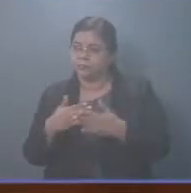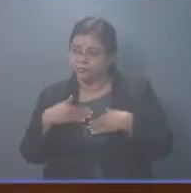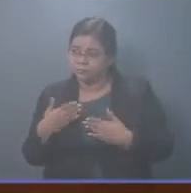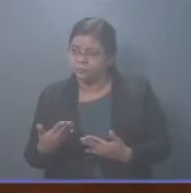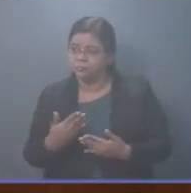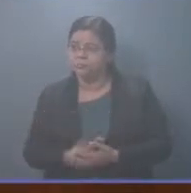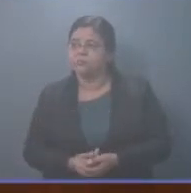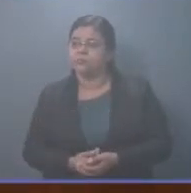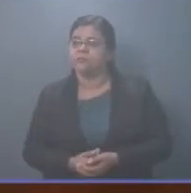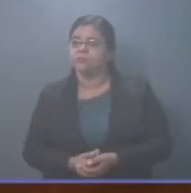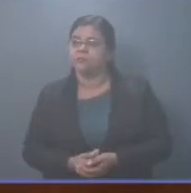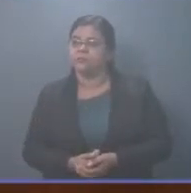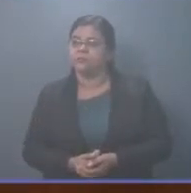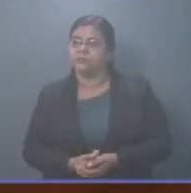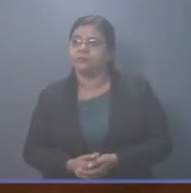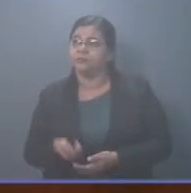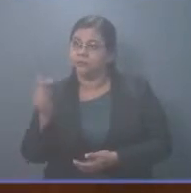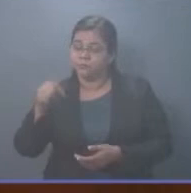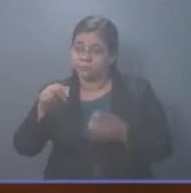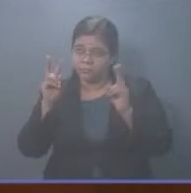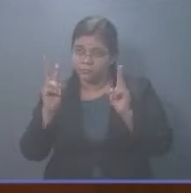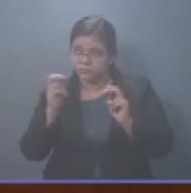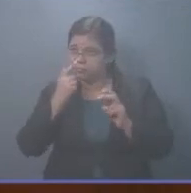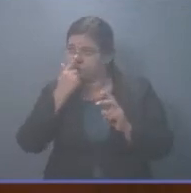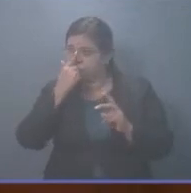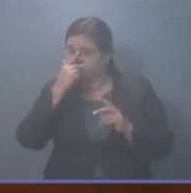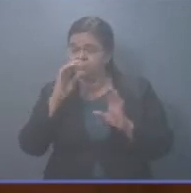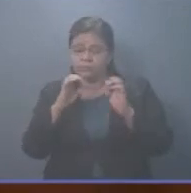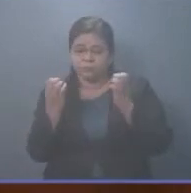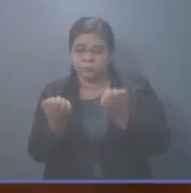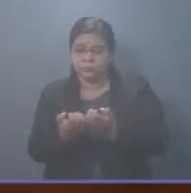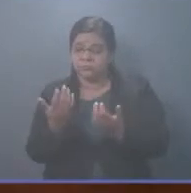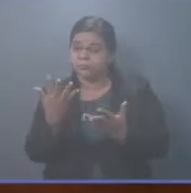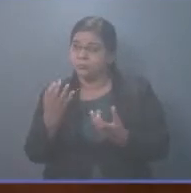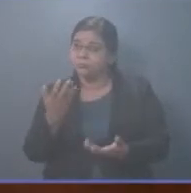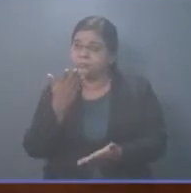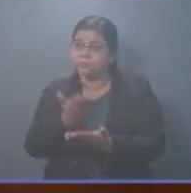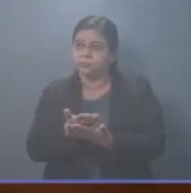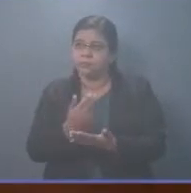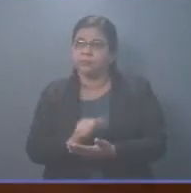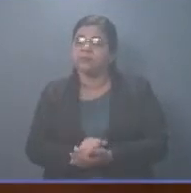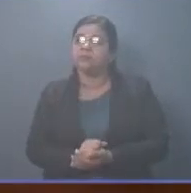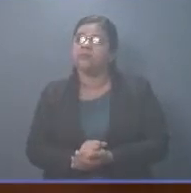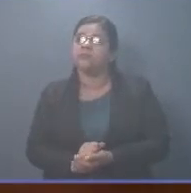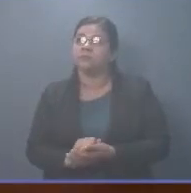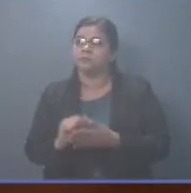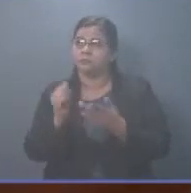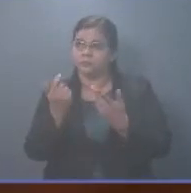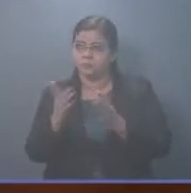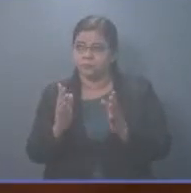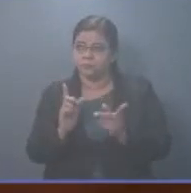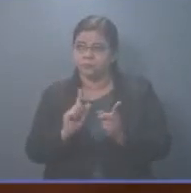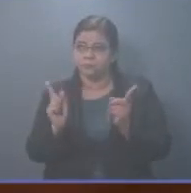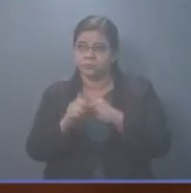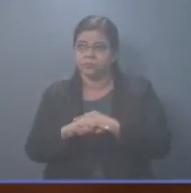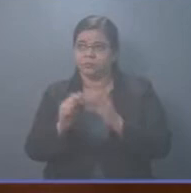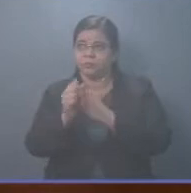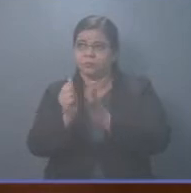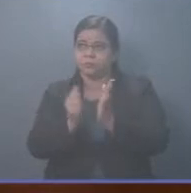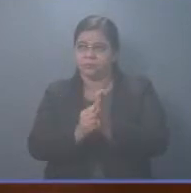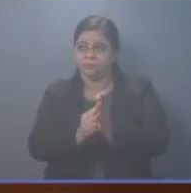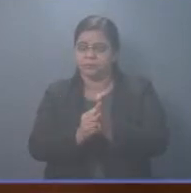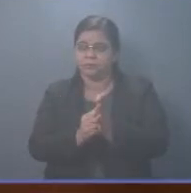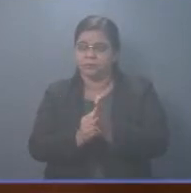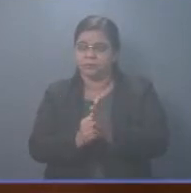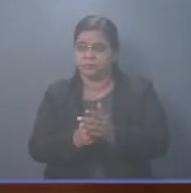en análisis. Sobre este punto, el equipo propone una modificación al artículo en los siguientes